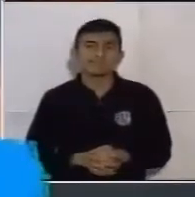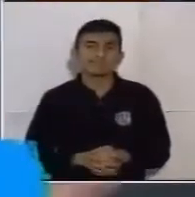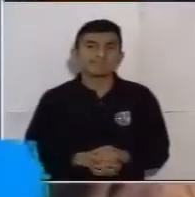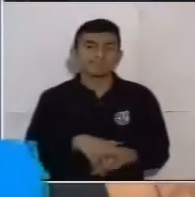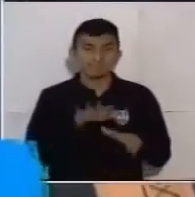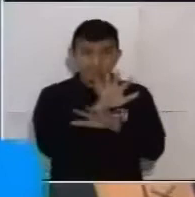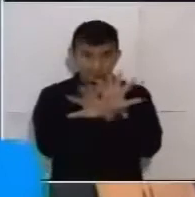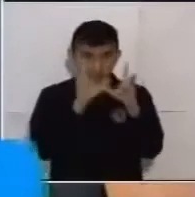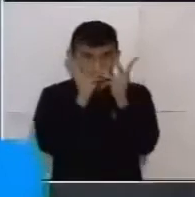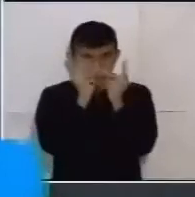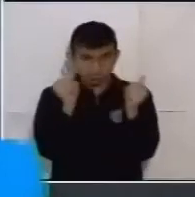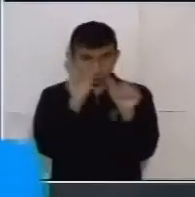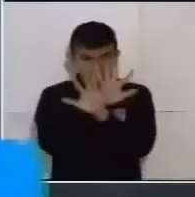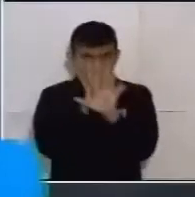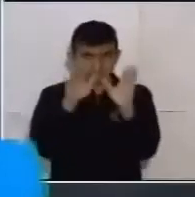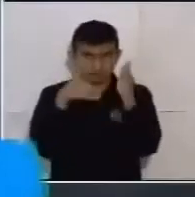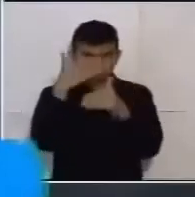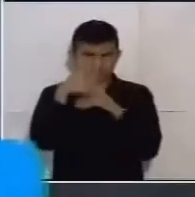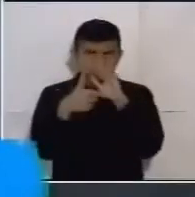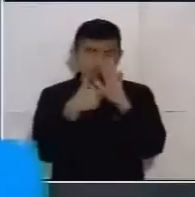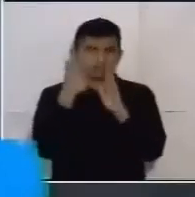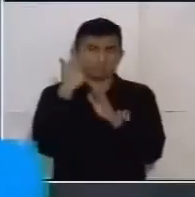Vamos resolviendo pues.